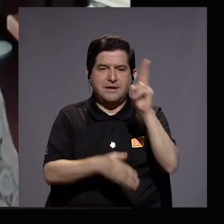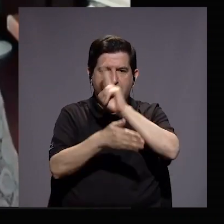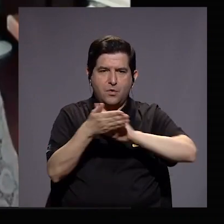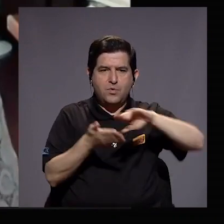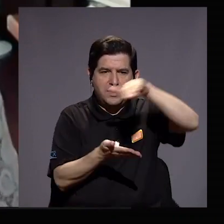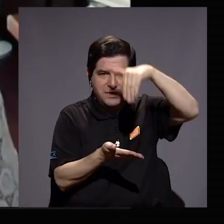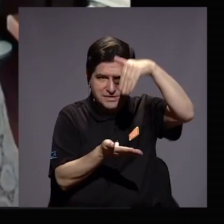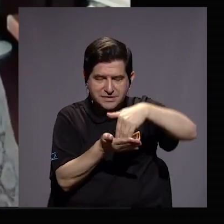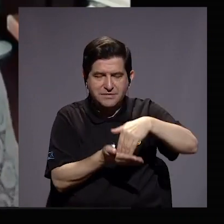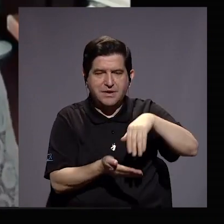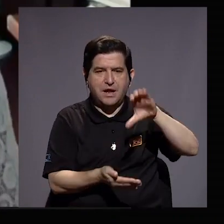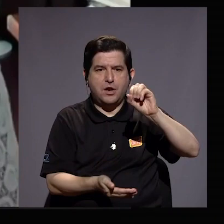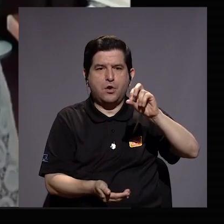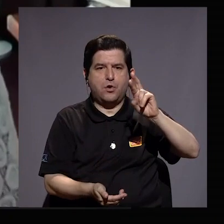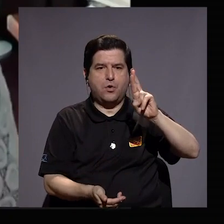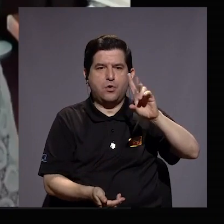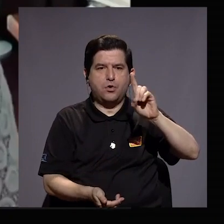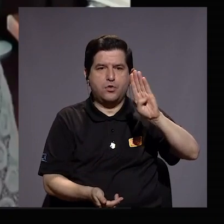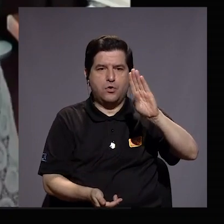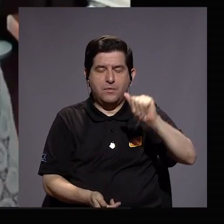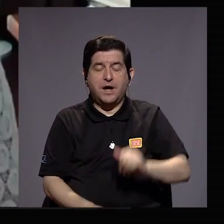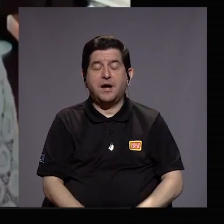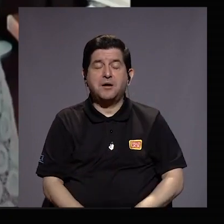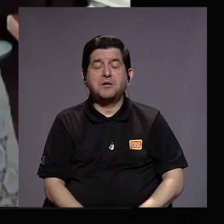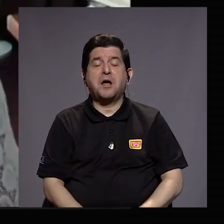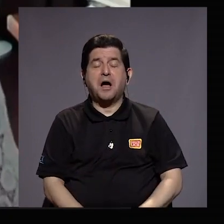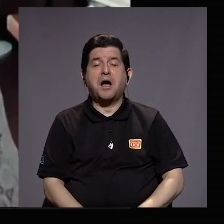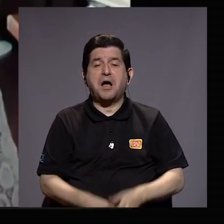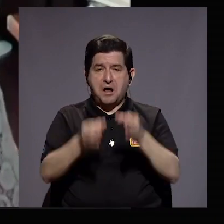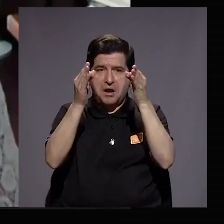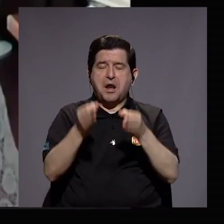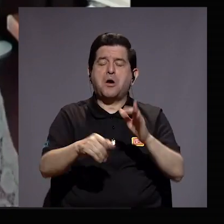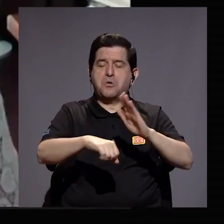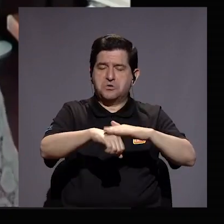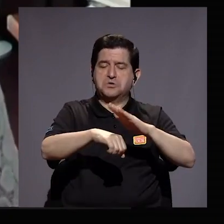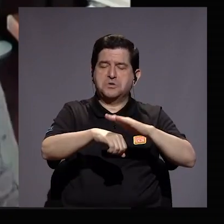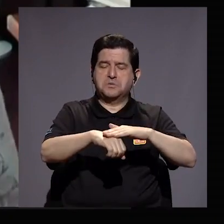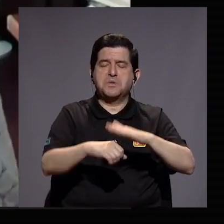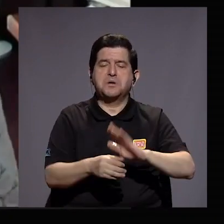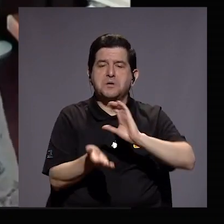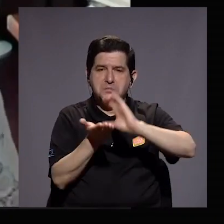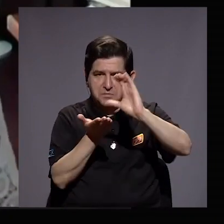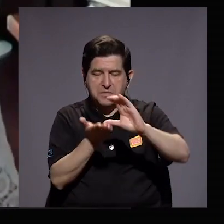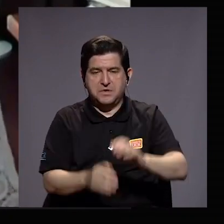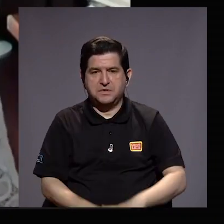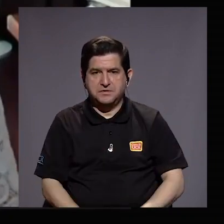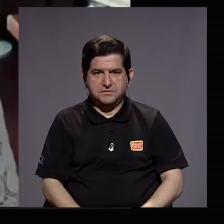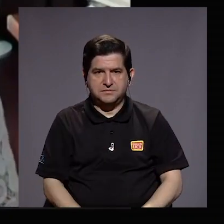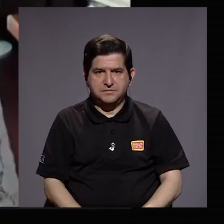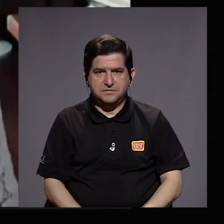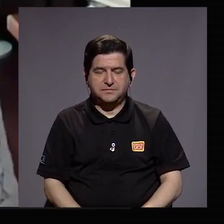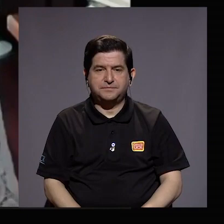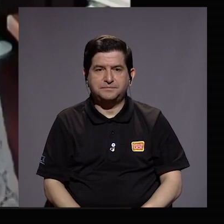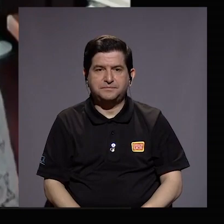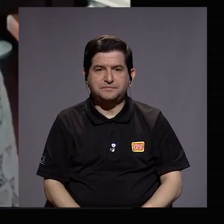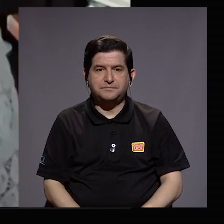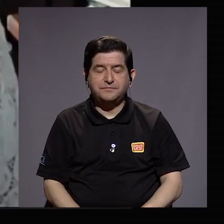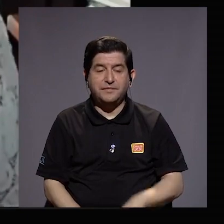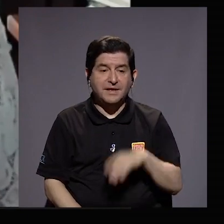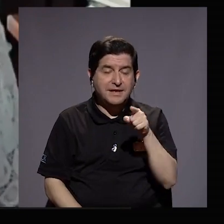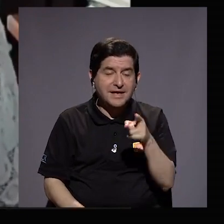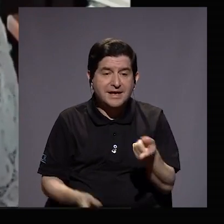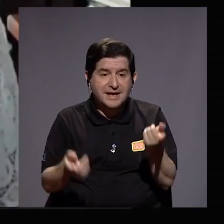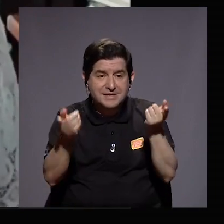Central de Córdoba. La Corte me dio permiso para hacer ese curso. Bueno, ya se venía la entrada del